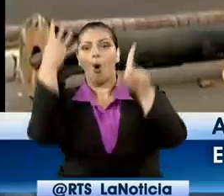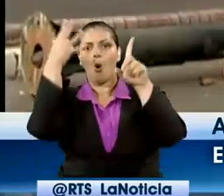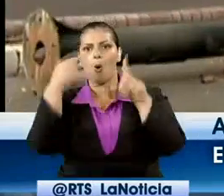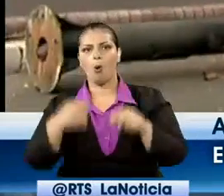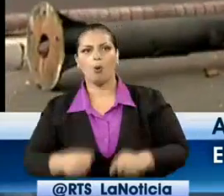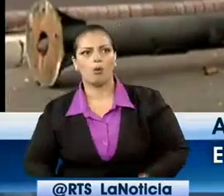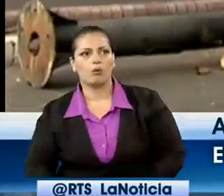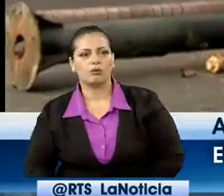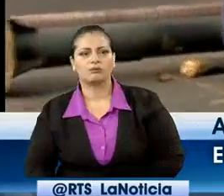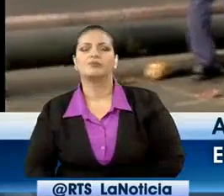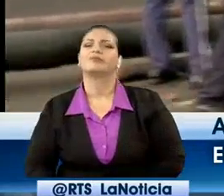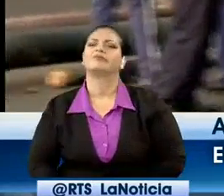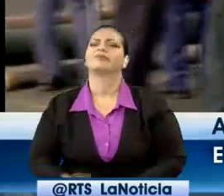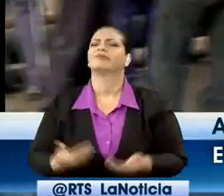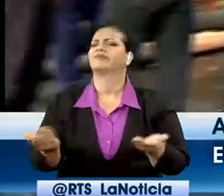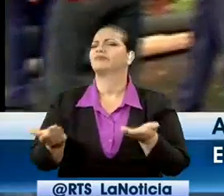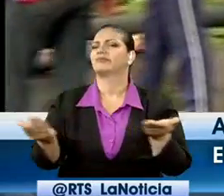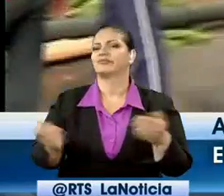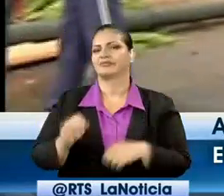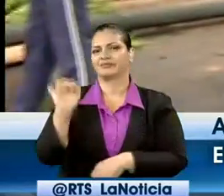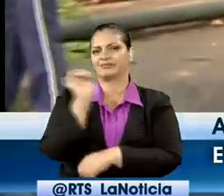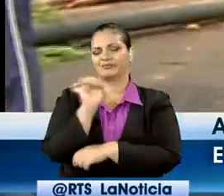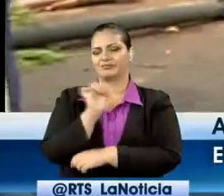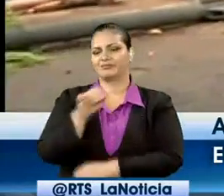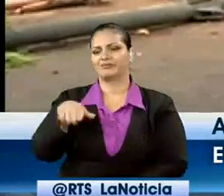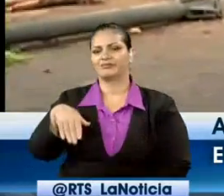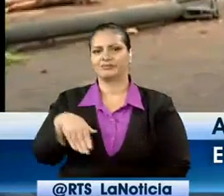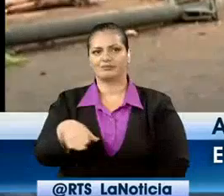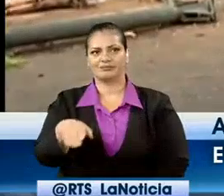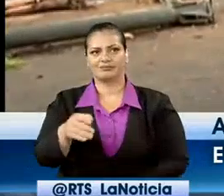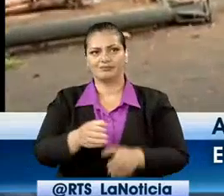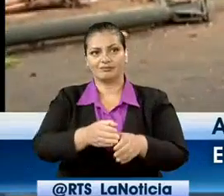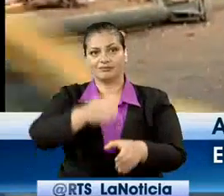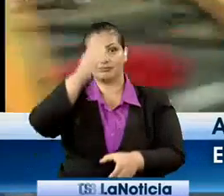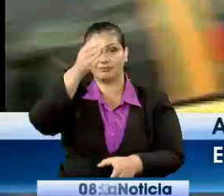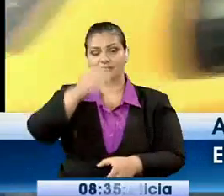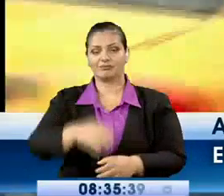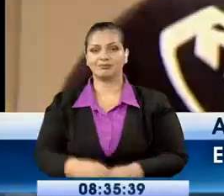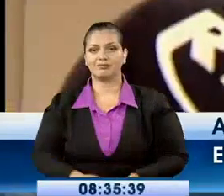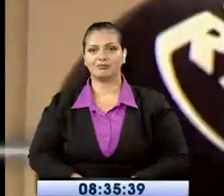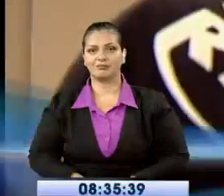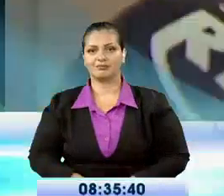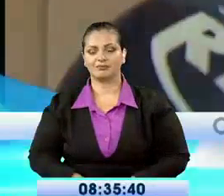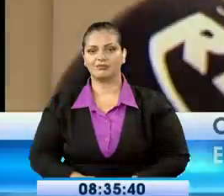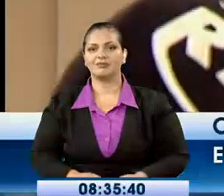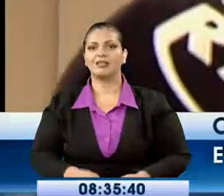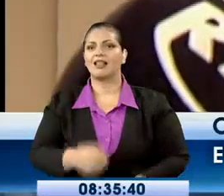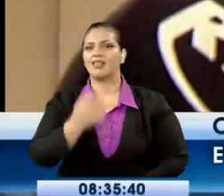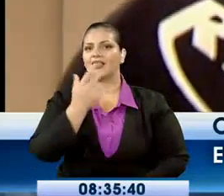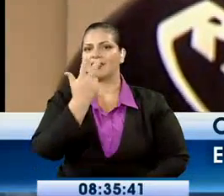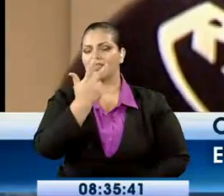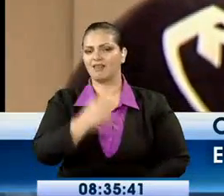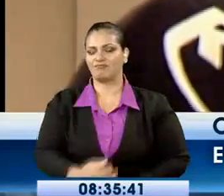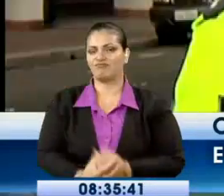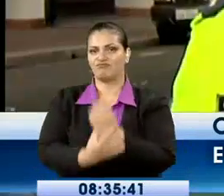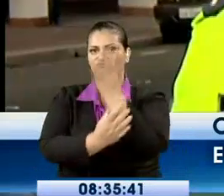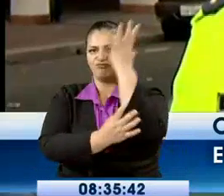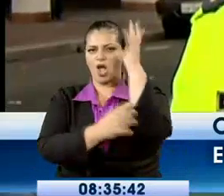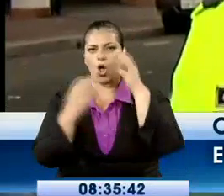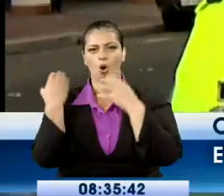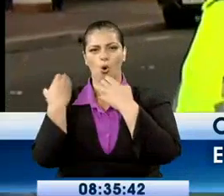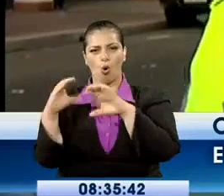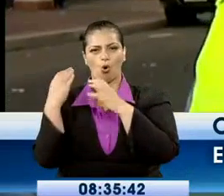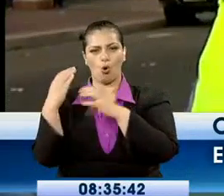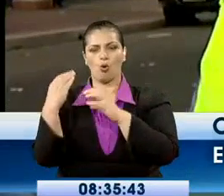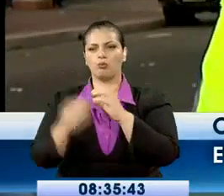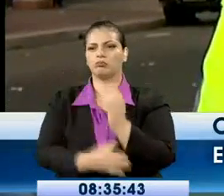parterre central de esta calle, llevándose lo que estaba en su camino. Se había llevado como tres palmeras y el poste de alumbrado. Siniestro, es